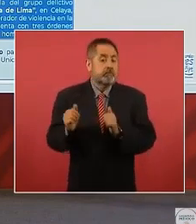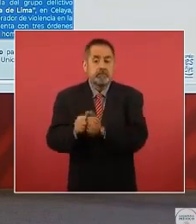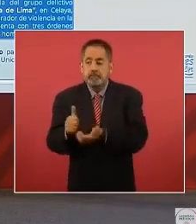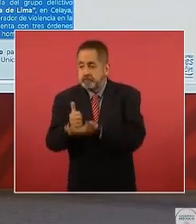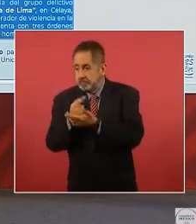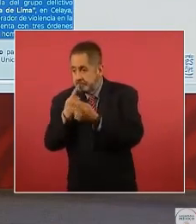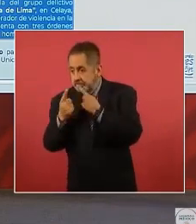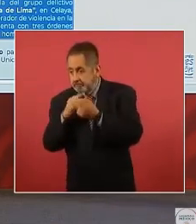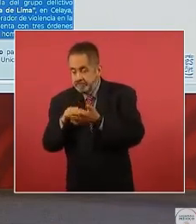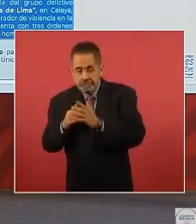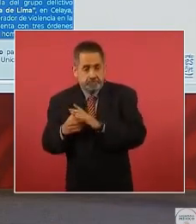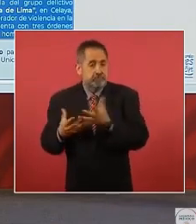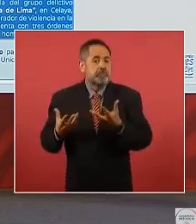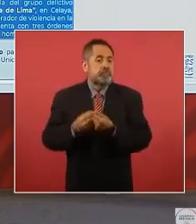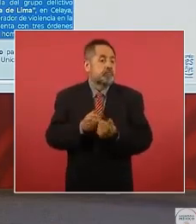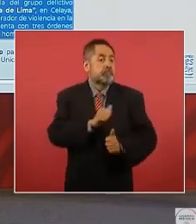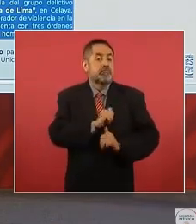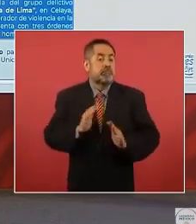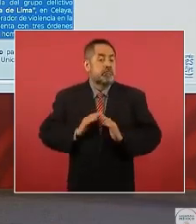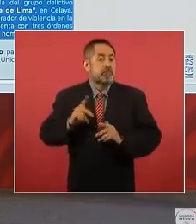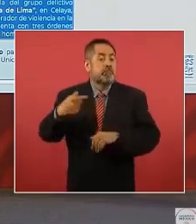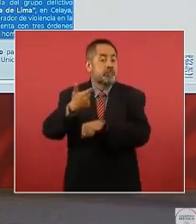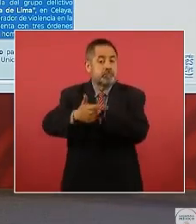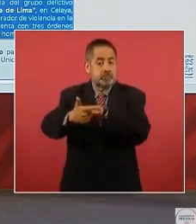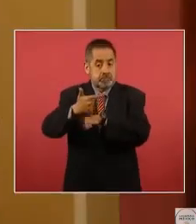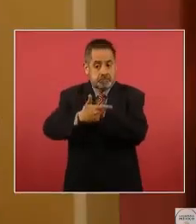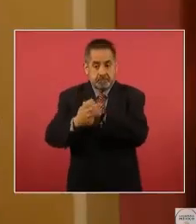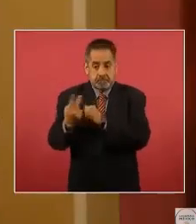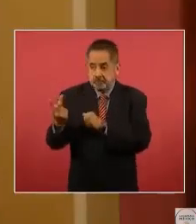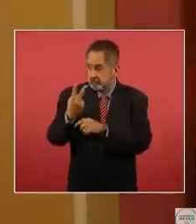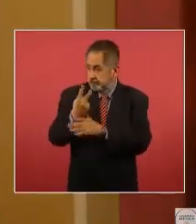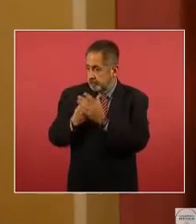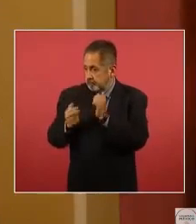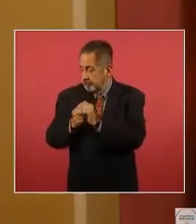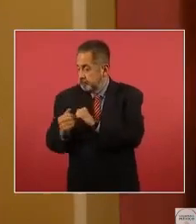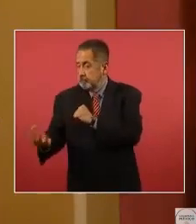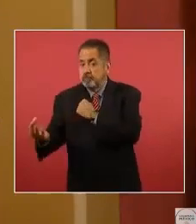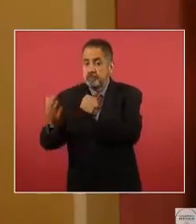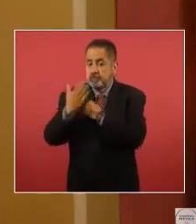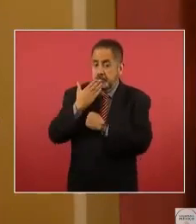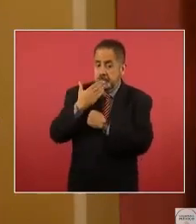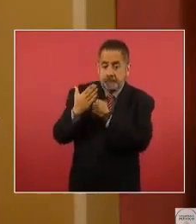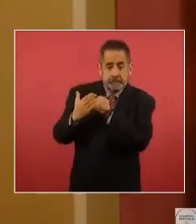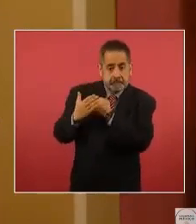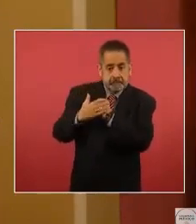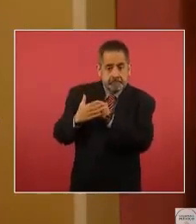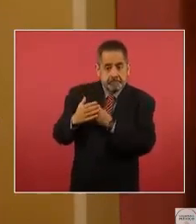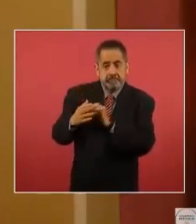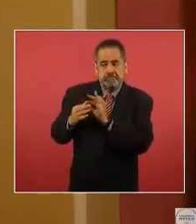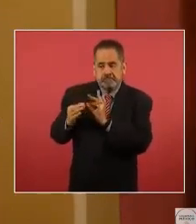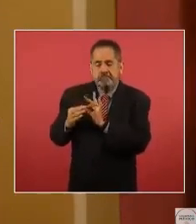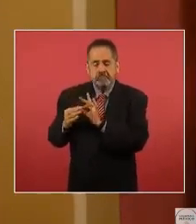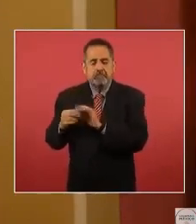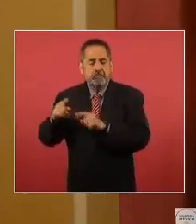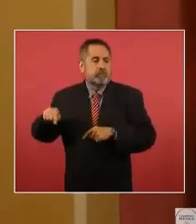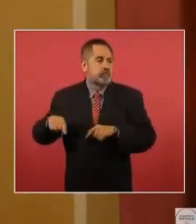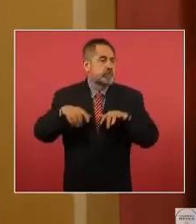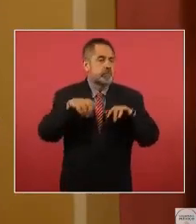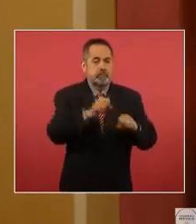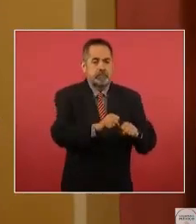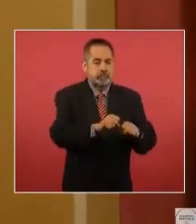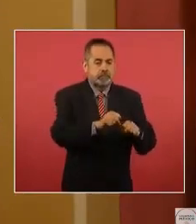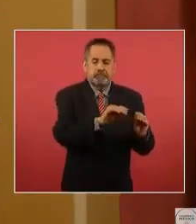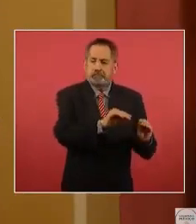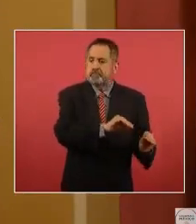con el ejército guatemalteco con inteligencia el ejército guatemalteco estas personas tenían una orden de